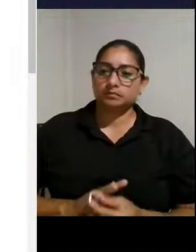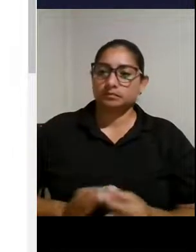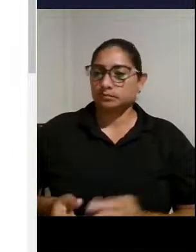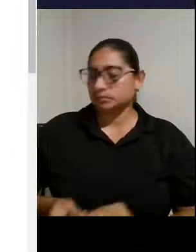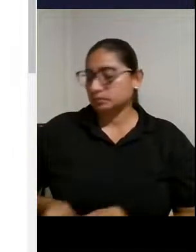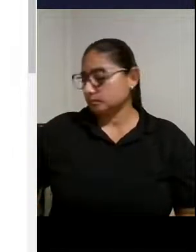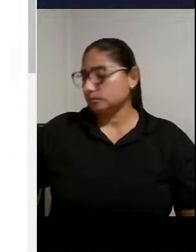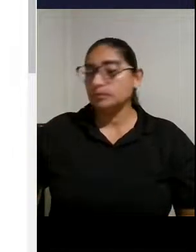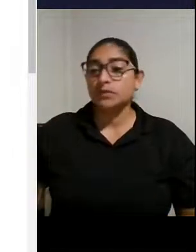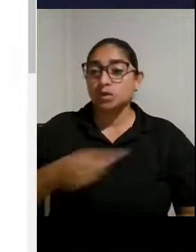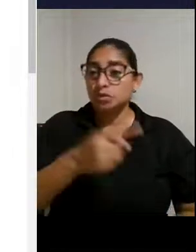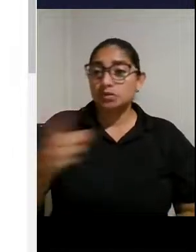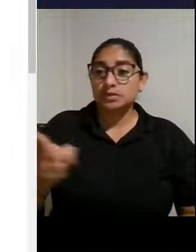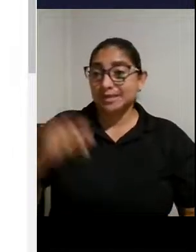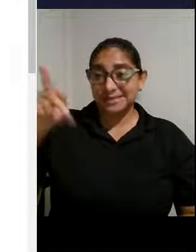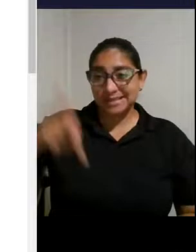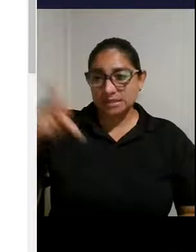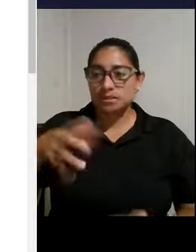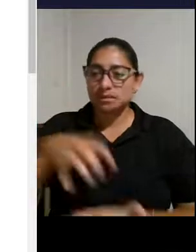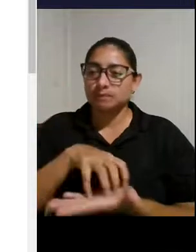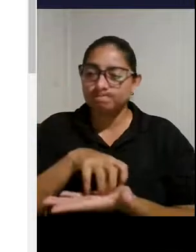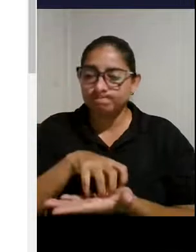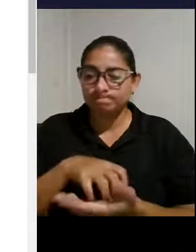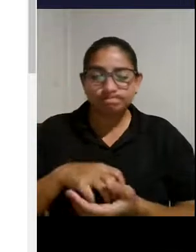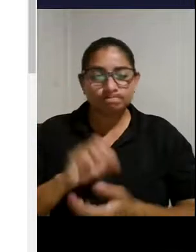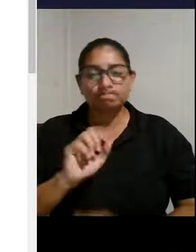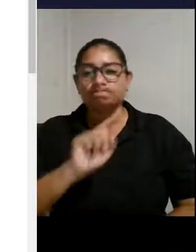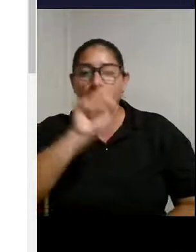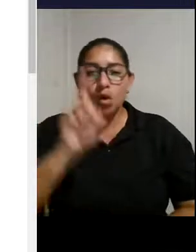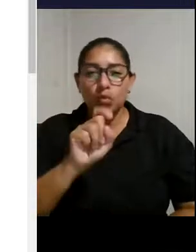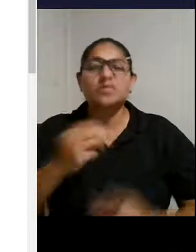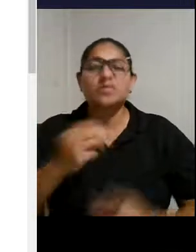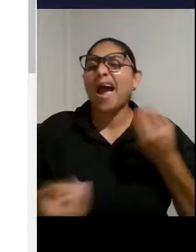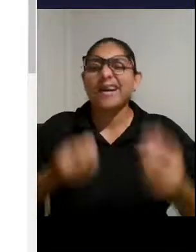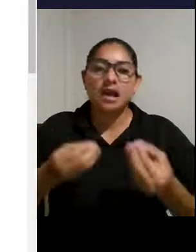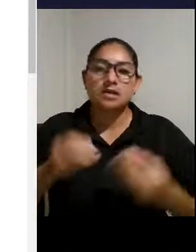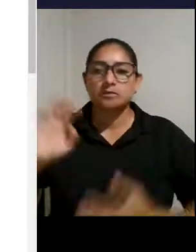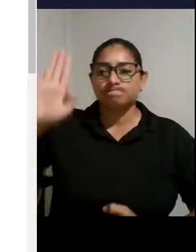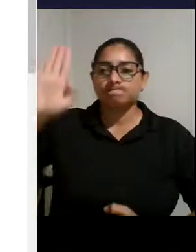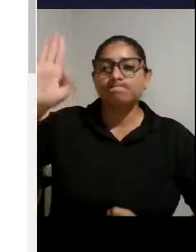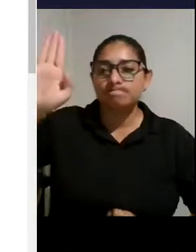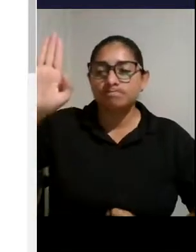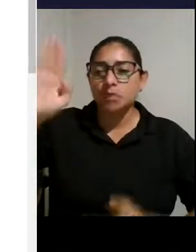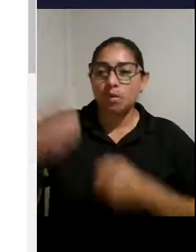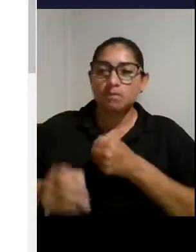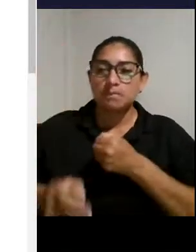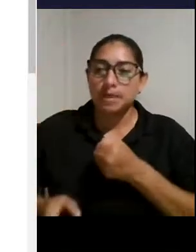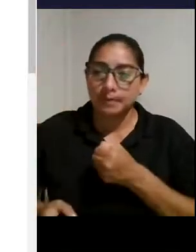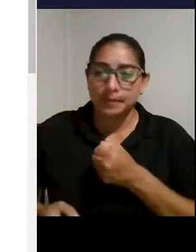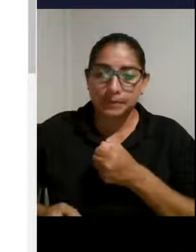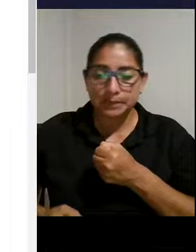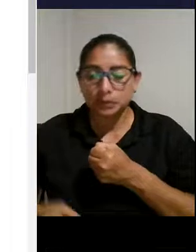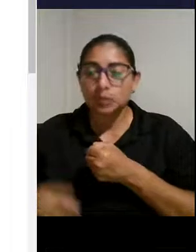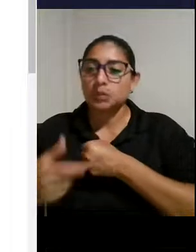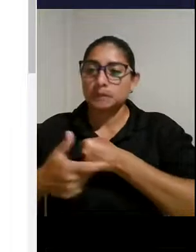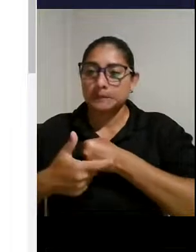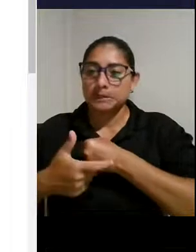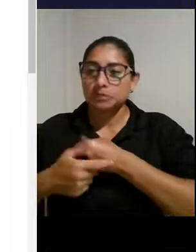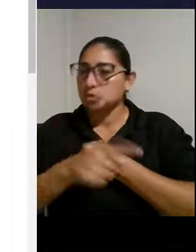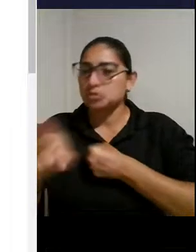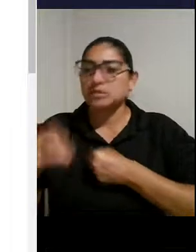alguna consulta, me interrumpen, levantan la manita o abren el micrófono en el momento que lo